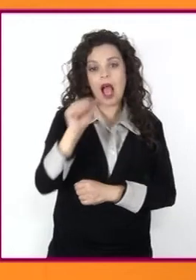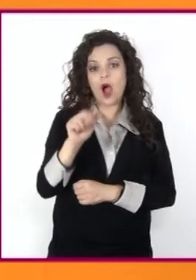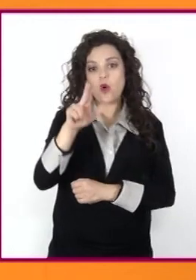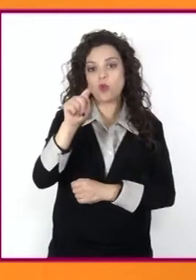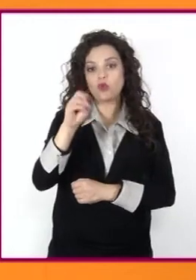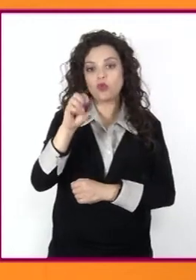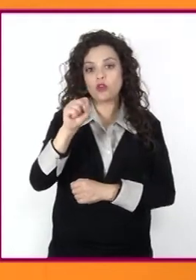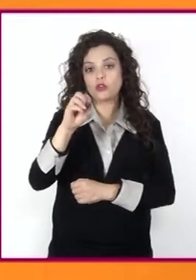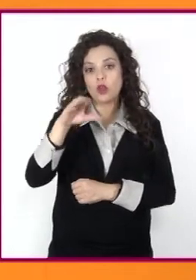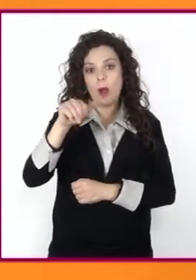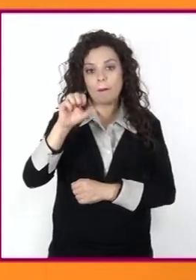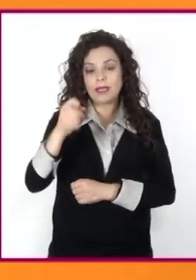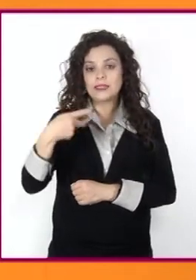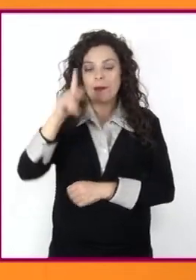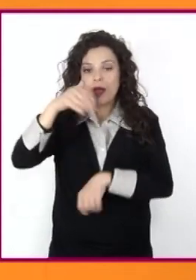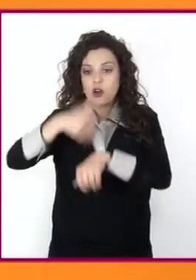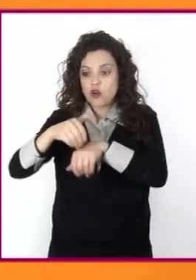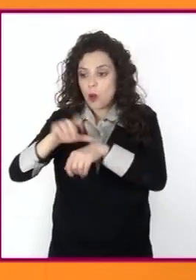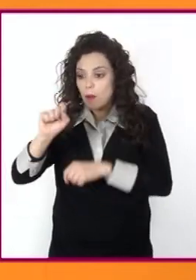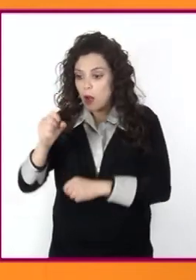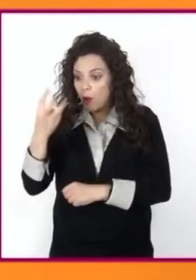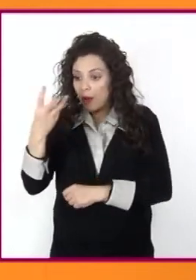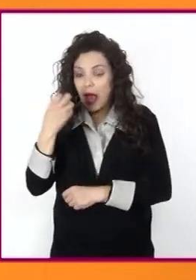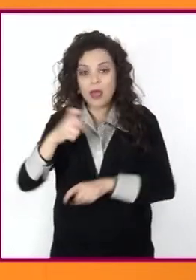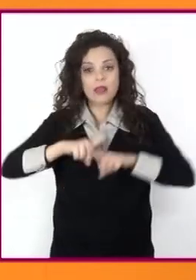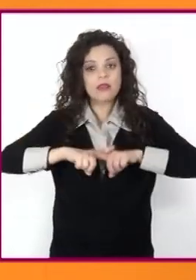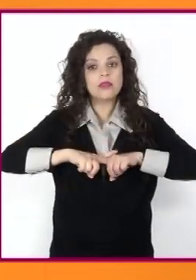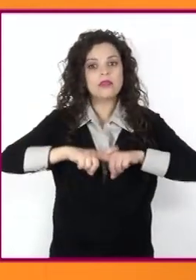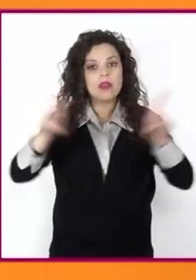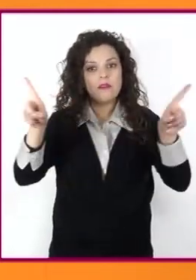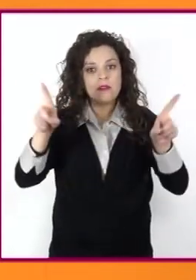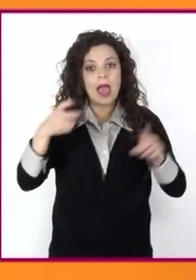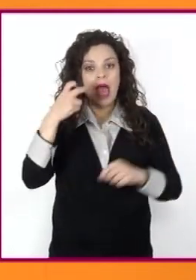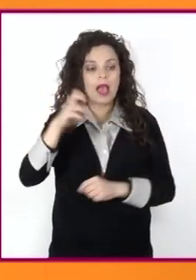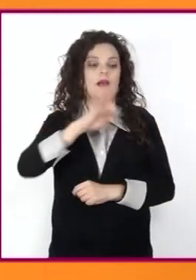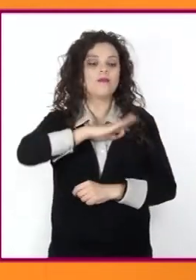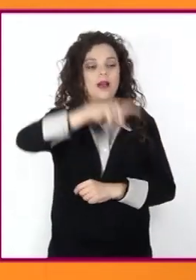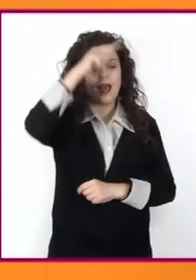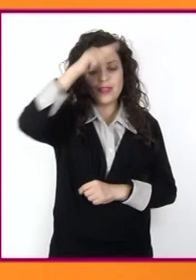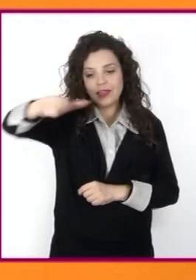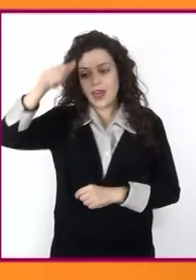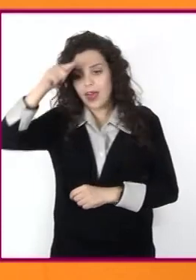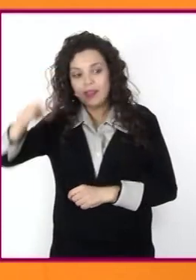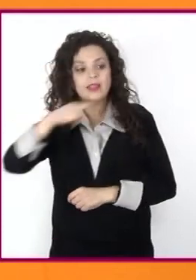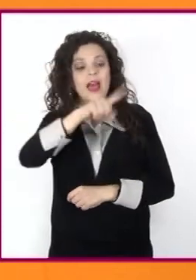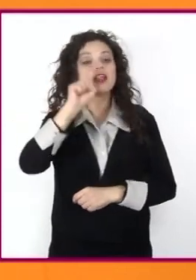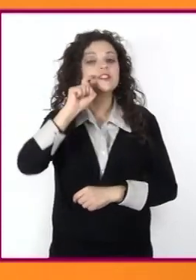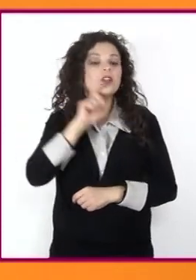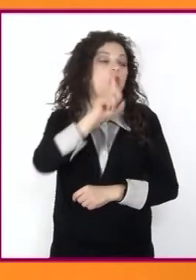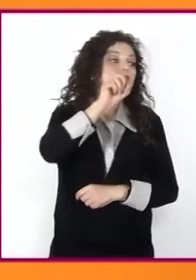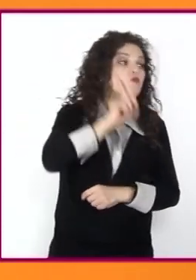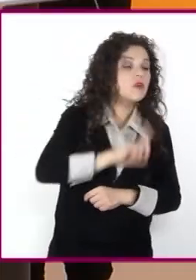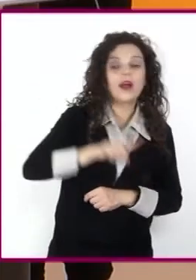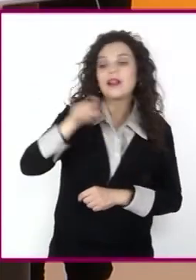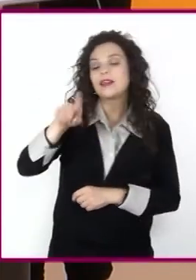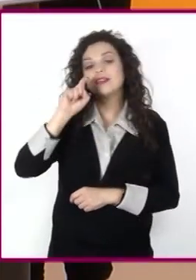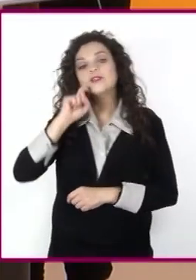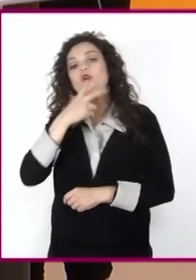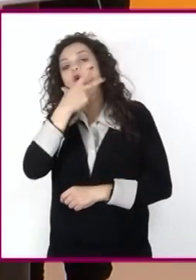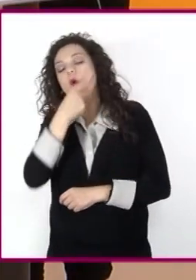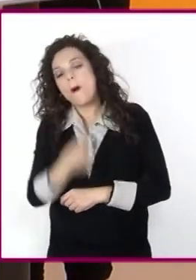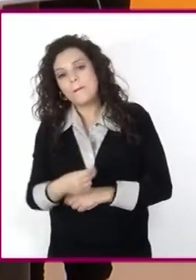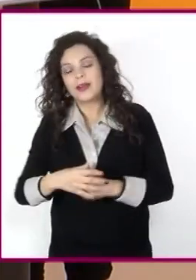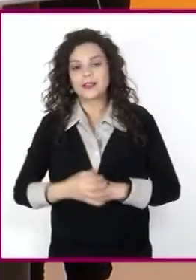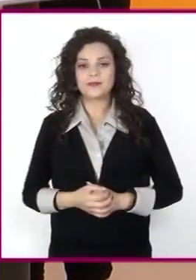par 23 es donde encontramos la diferencia que distingue al sexo femenino del masculino.